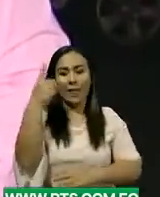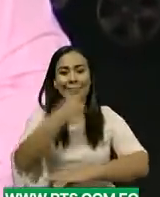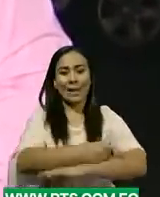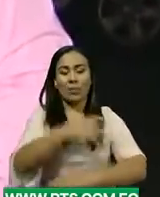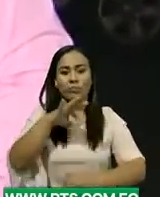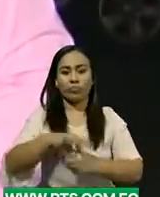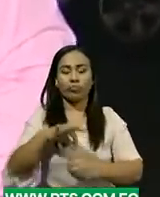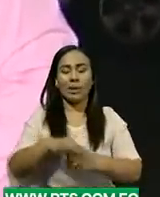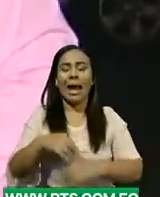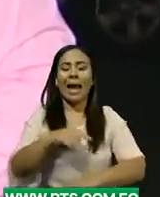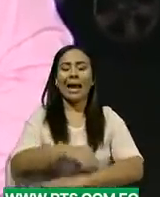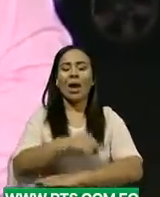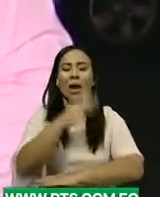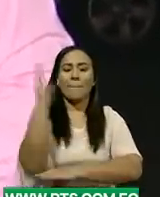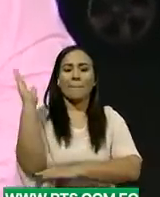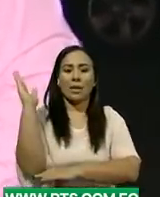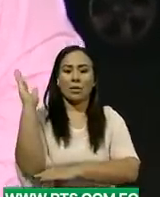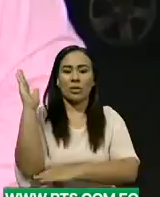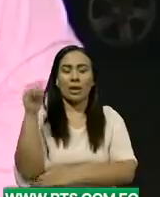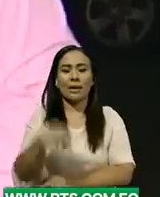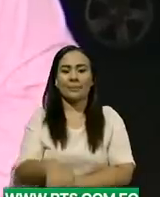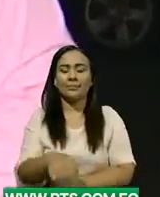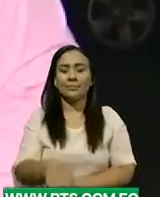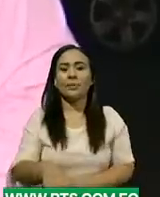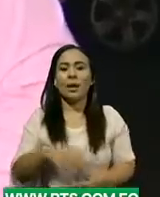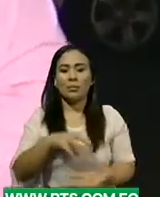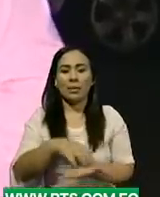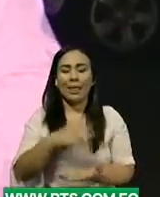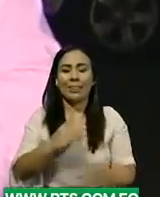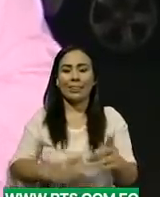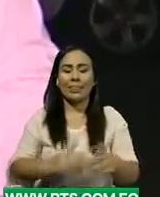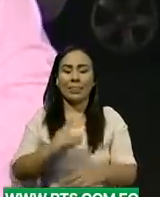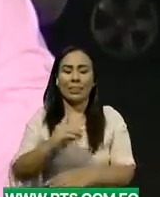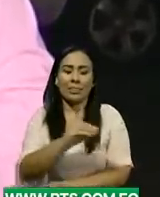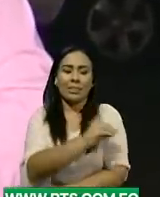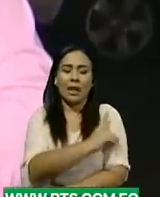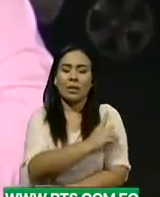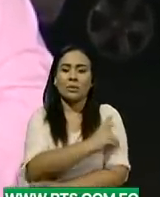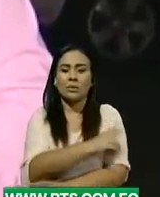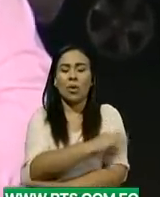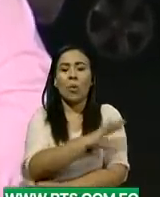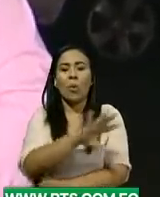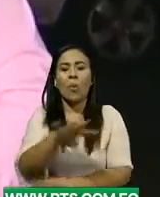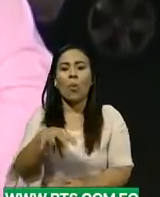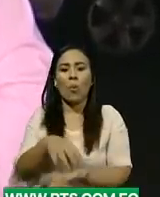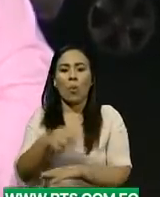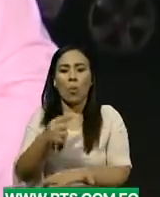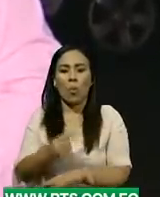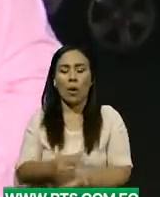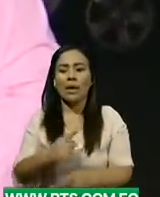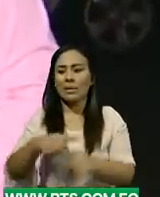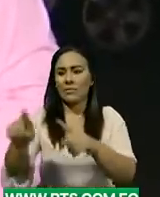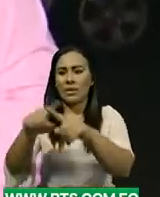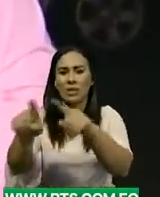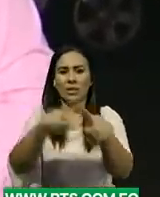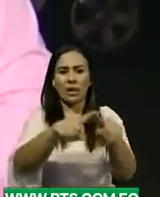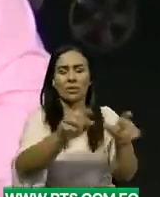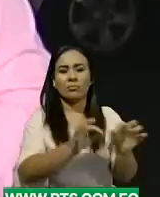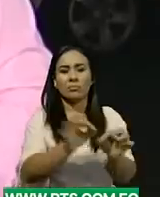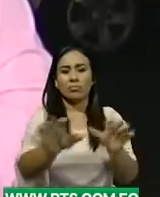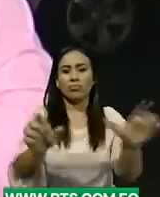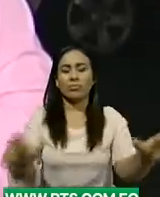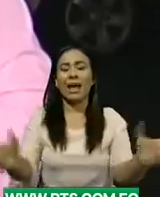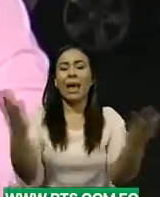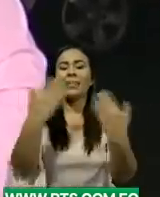arrancó desde el mediodía aquí en la delegación del Guayas a los distintos cantones de esta provincia. Se tiene previsto